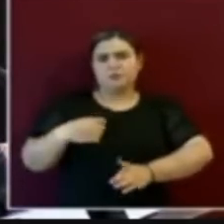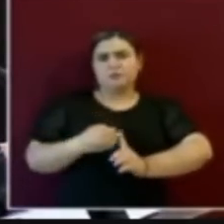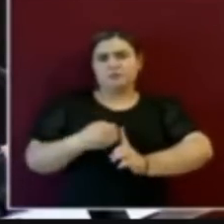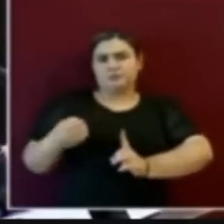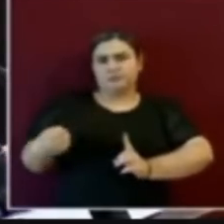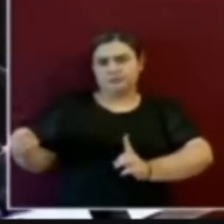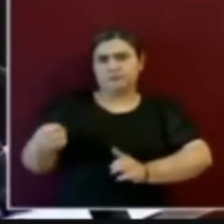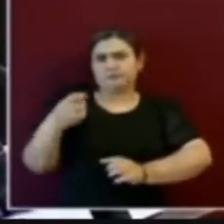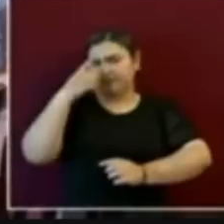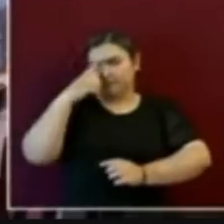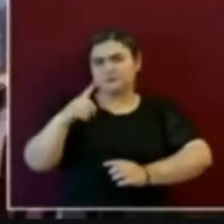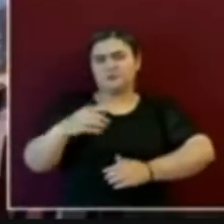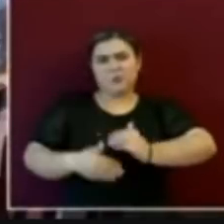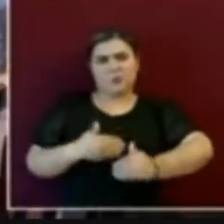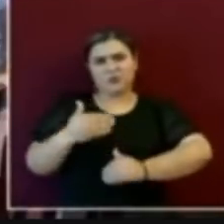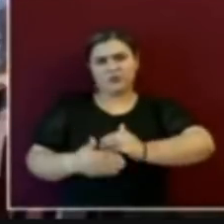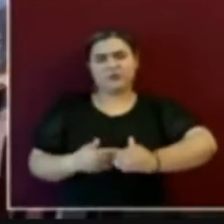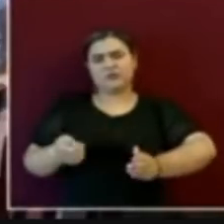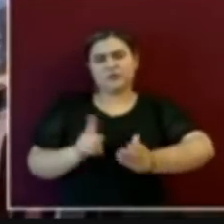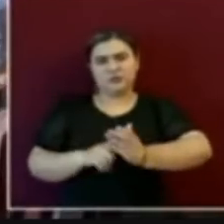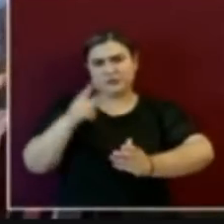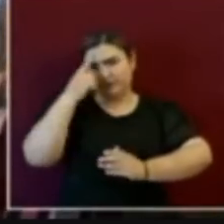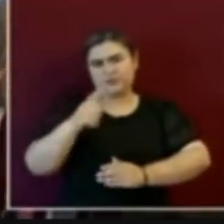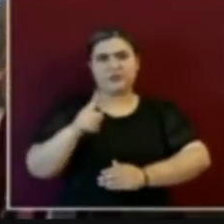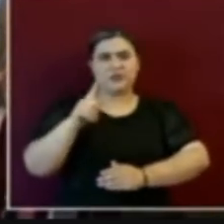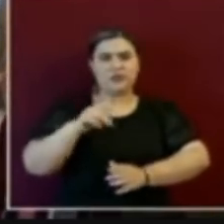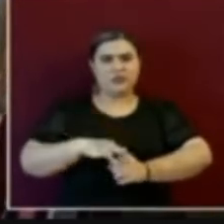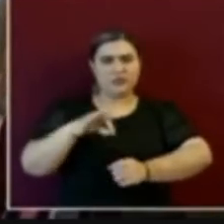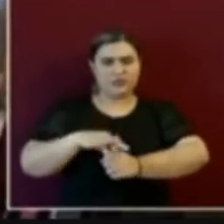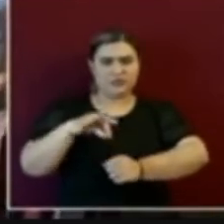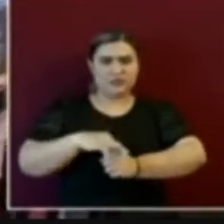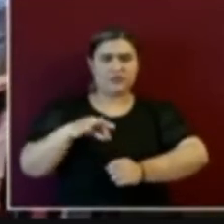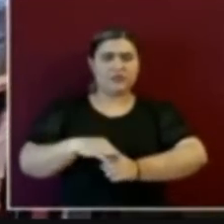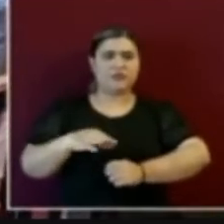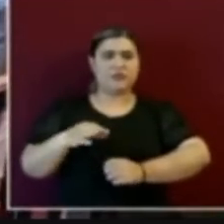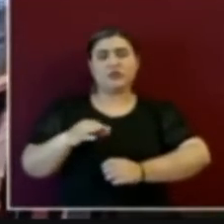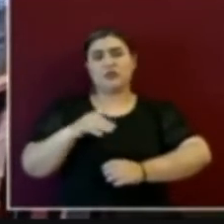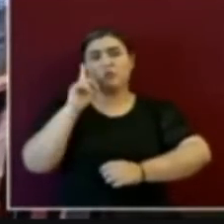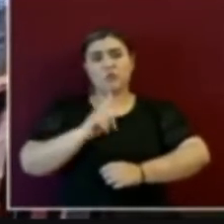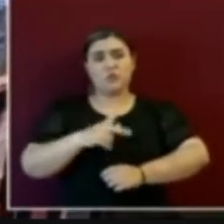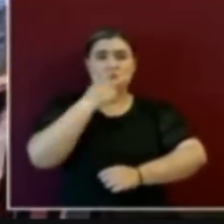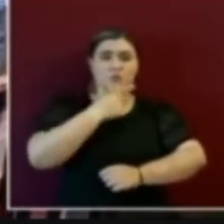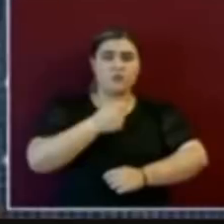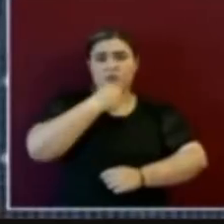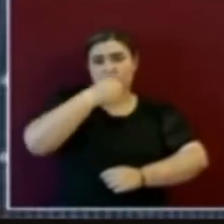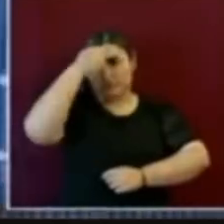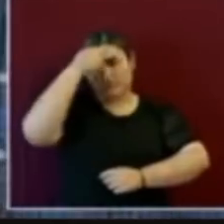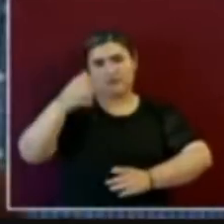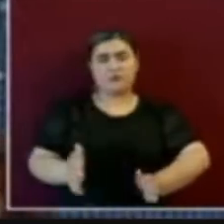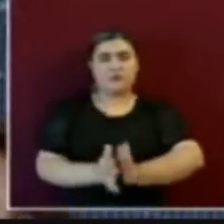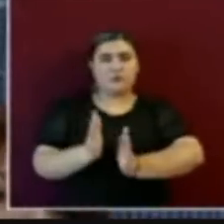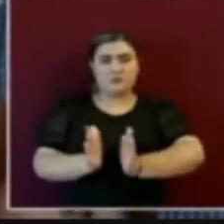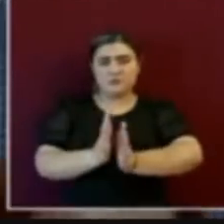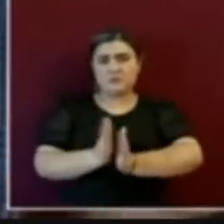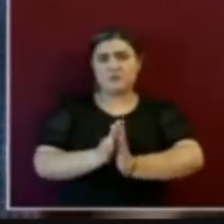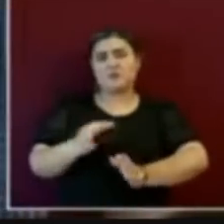el proceso interno para la elección de la candidata o el